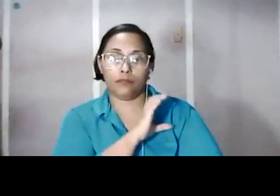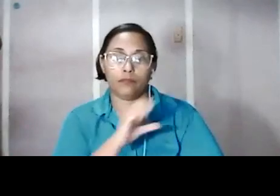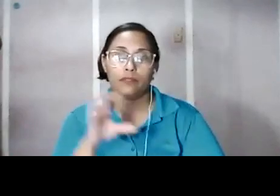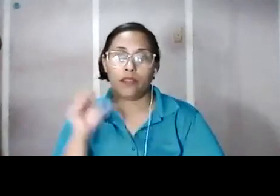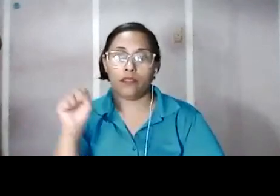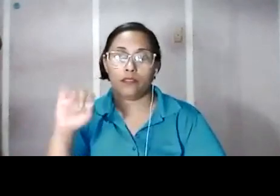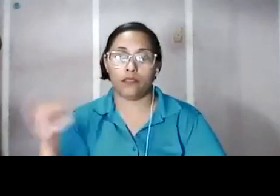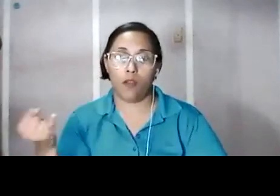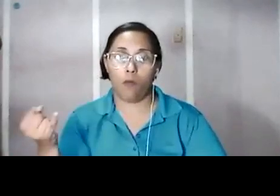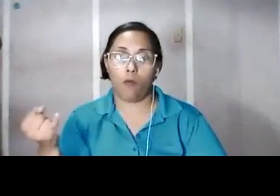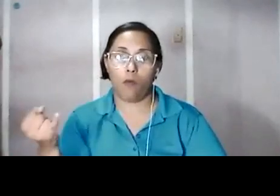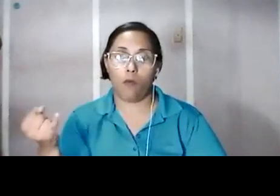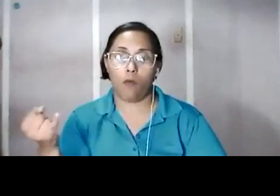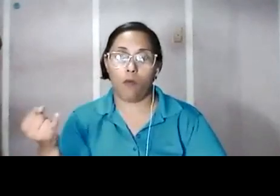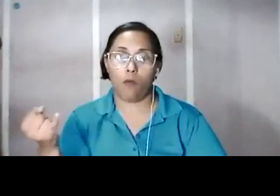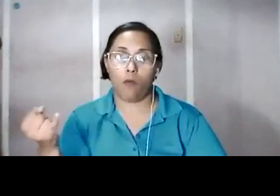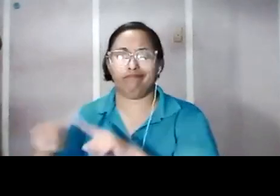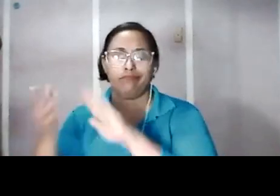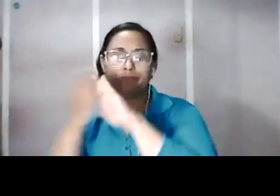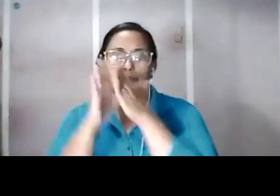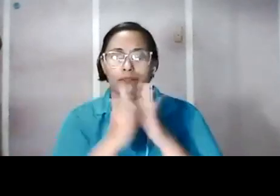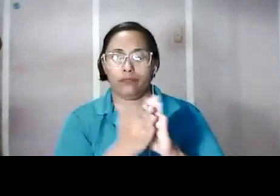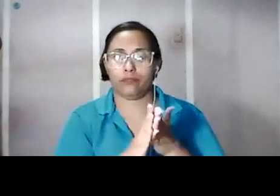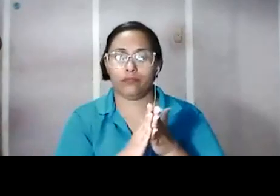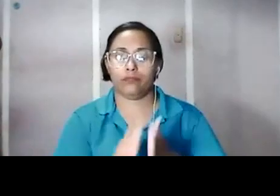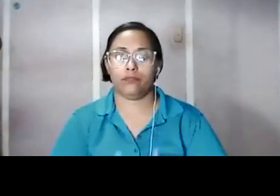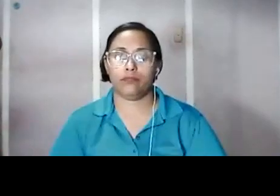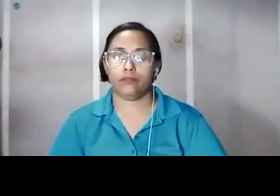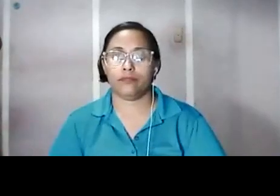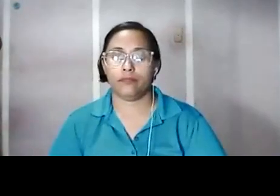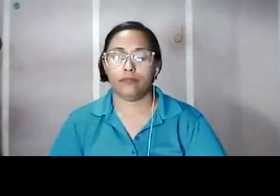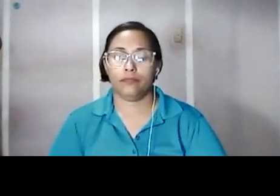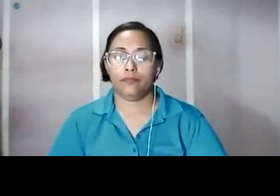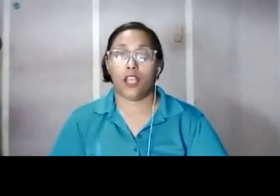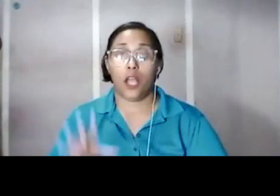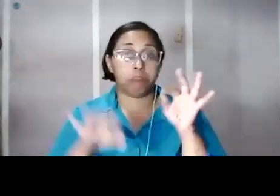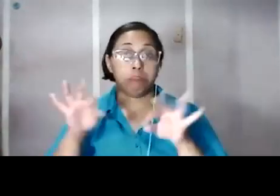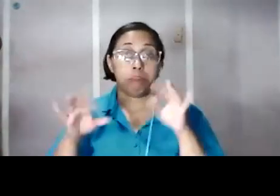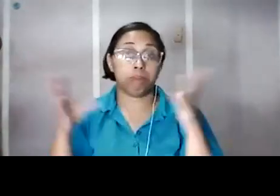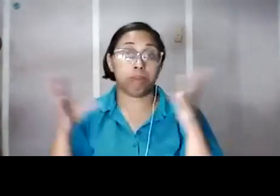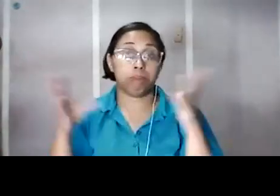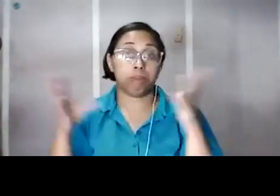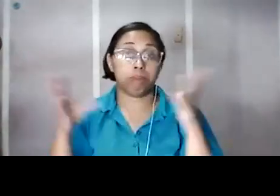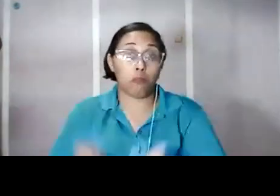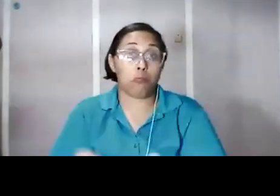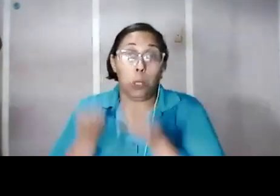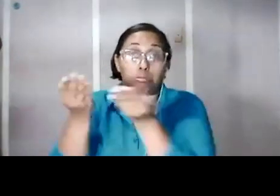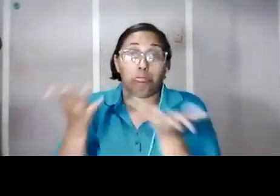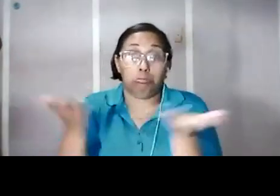Juan y de muchísimos otros pueblos? ¿No? No los encuentro. O sea, no